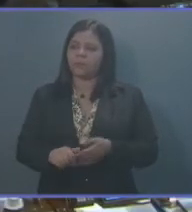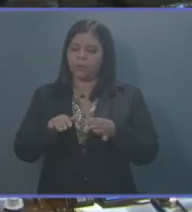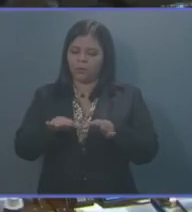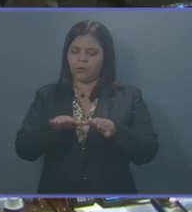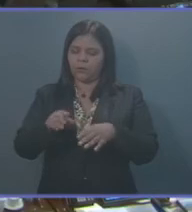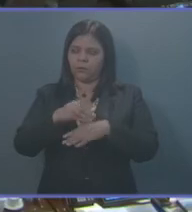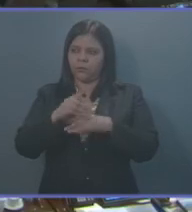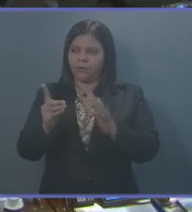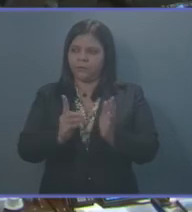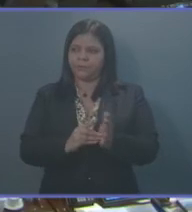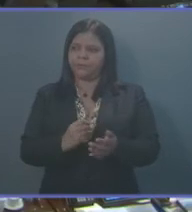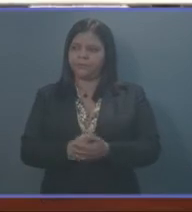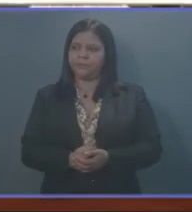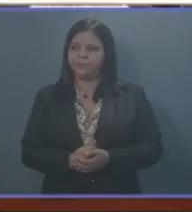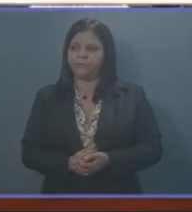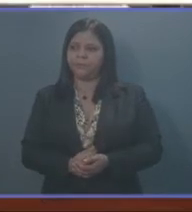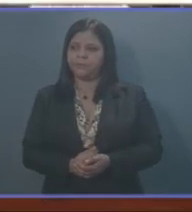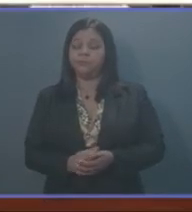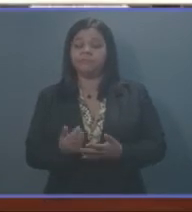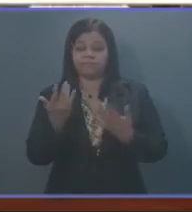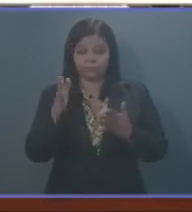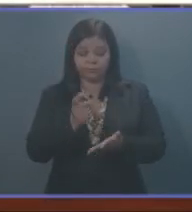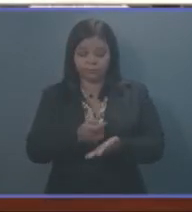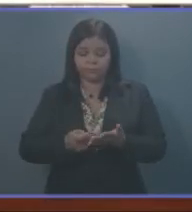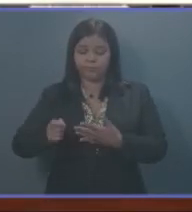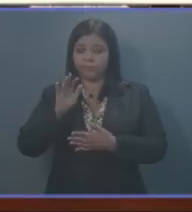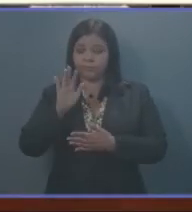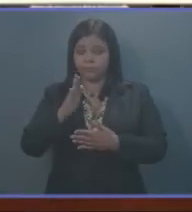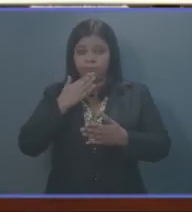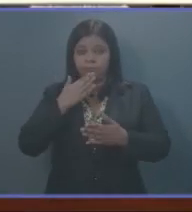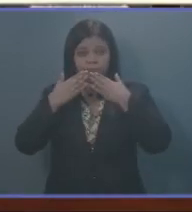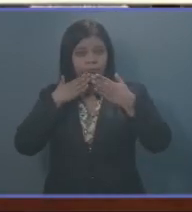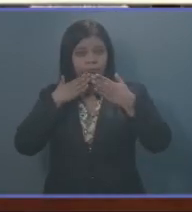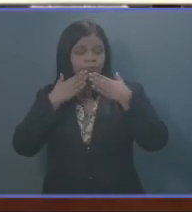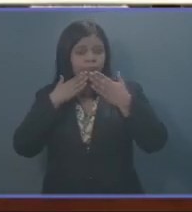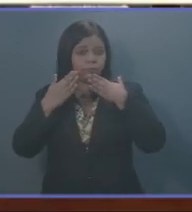Baquerán. Se toma nota de la precisión en la línea de